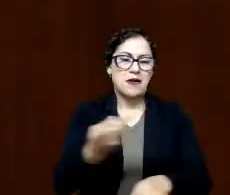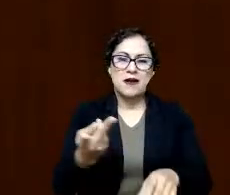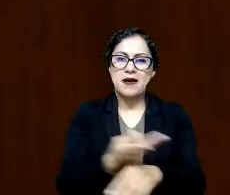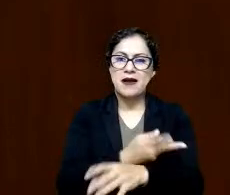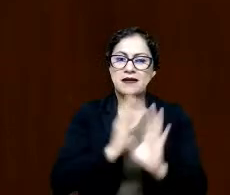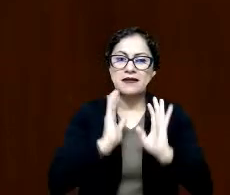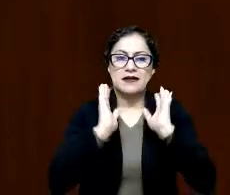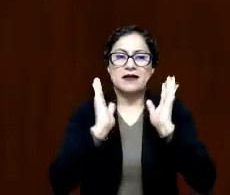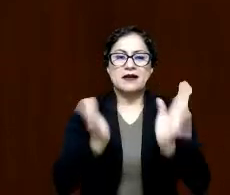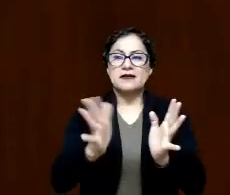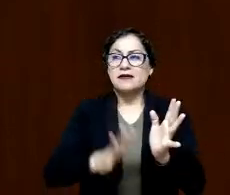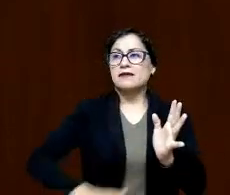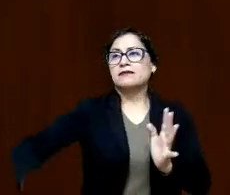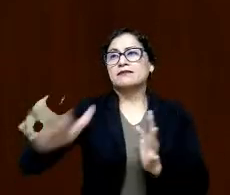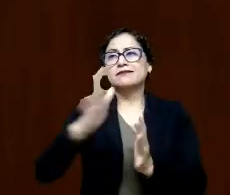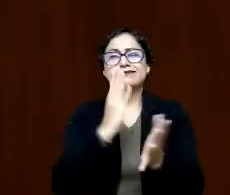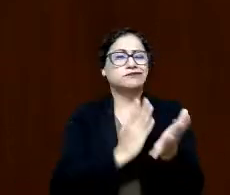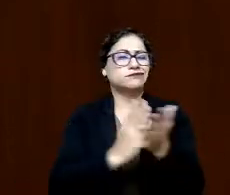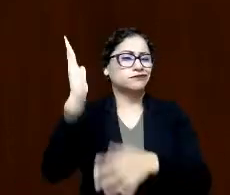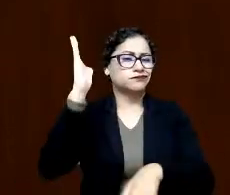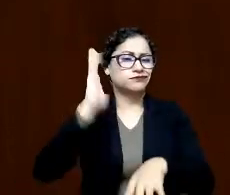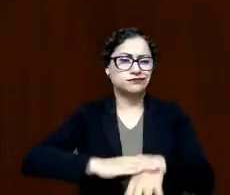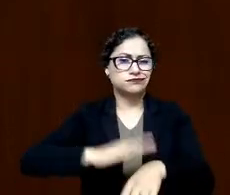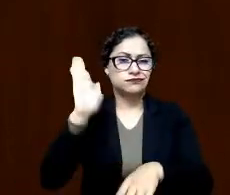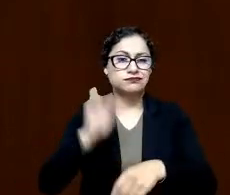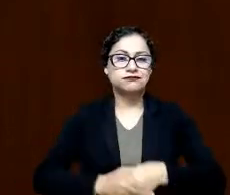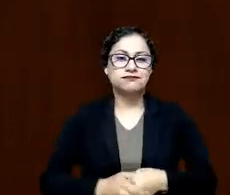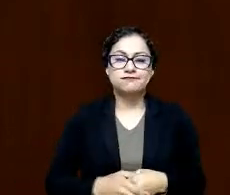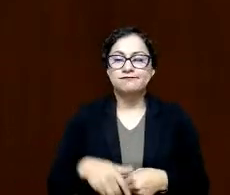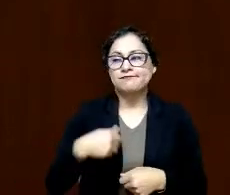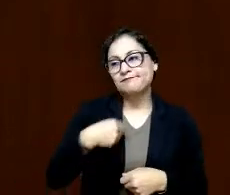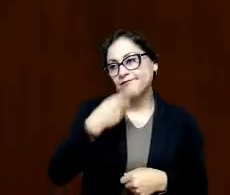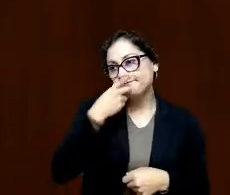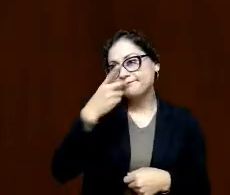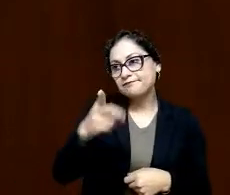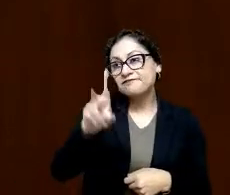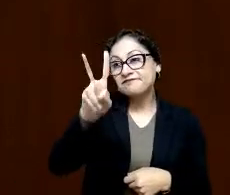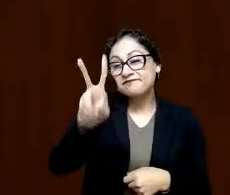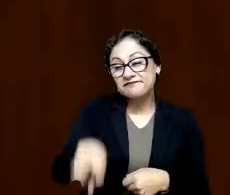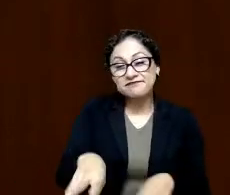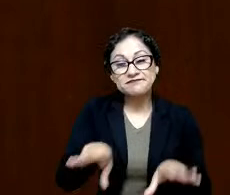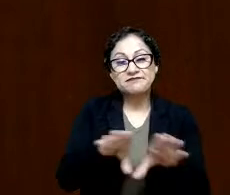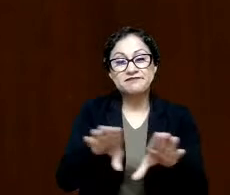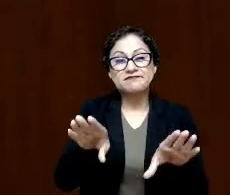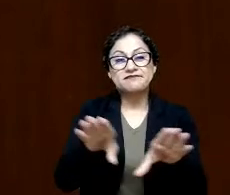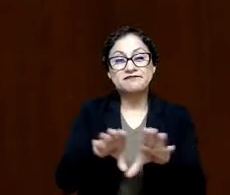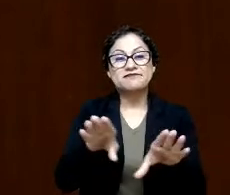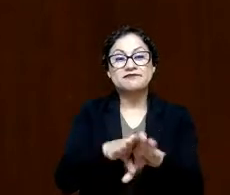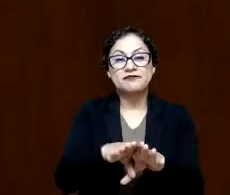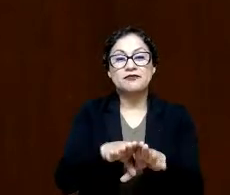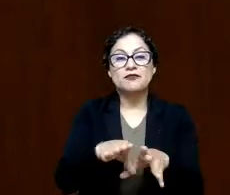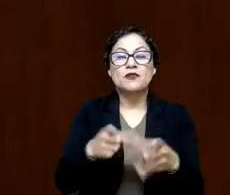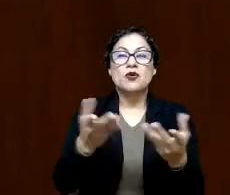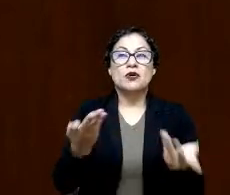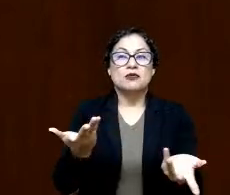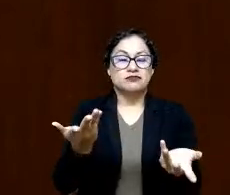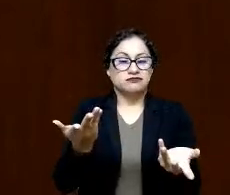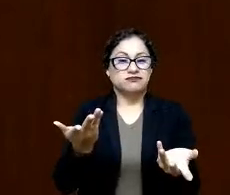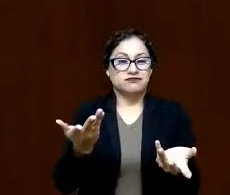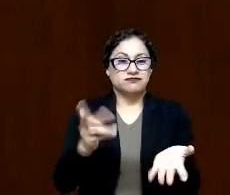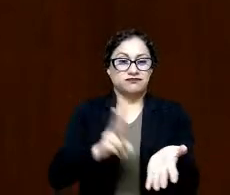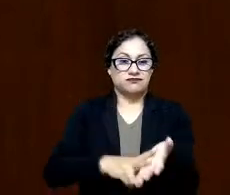rebasado. Yo le decía, no podemos caer en un tema inclusive de un costo político, como llegaron a decir algunos